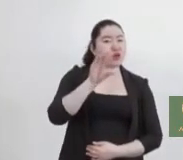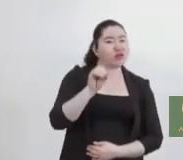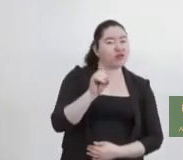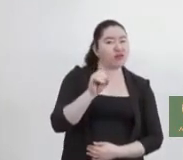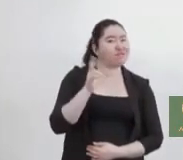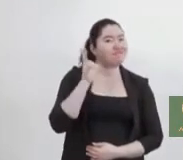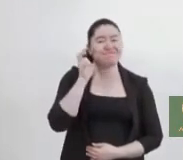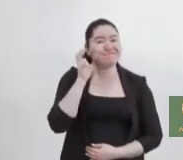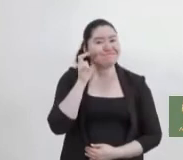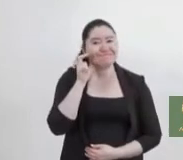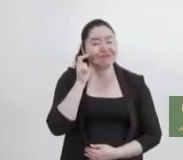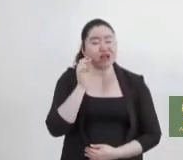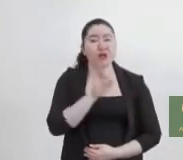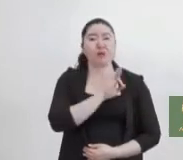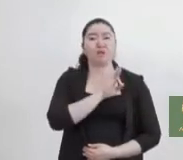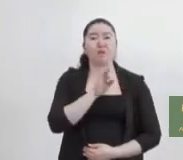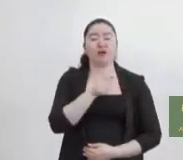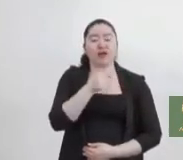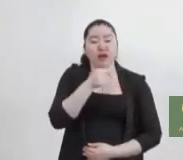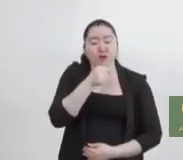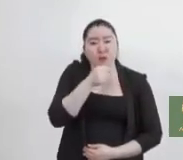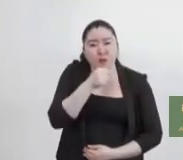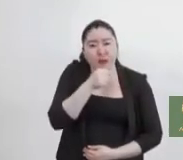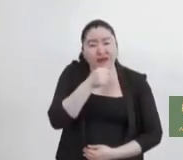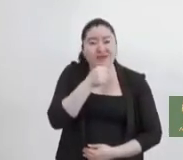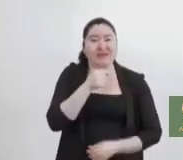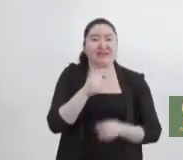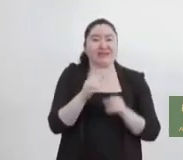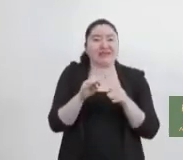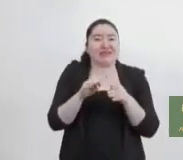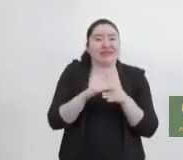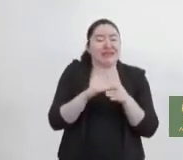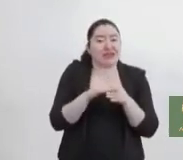si te puedes acercar al micrófono porque como que se corta.